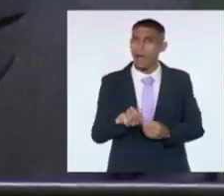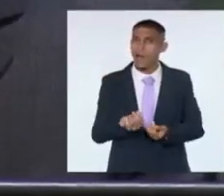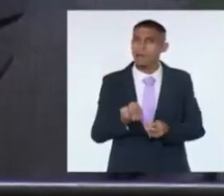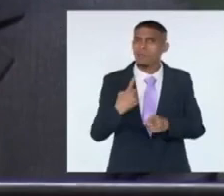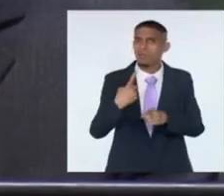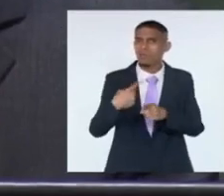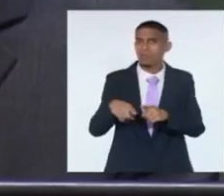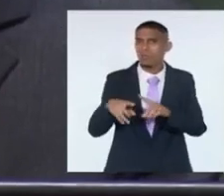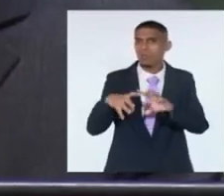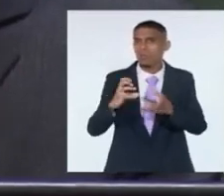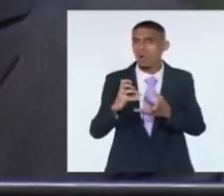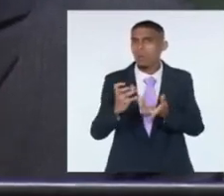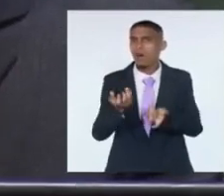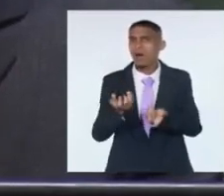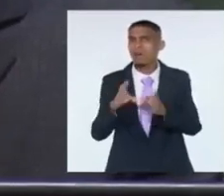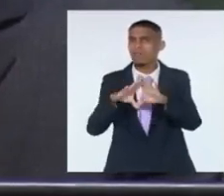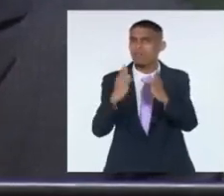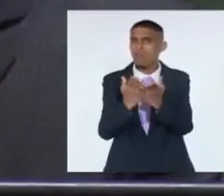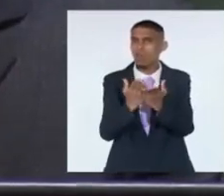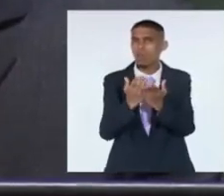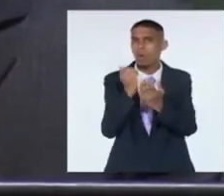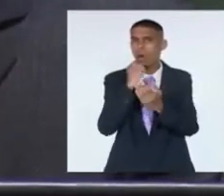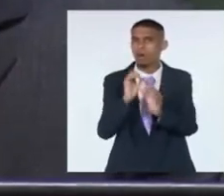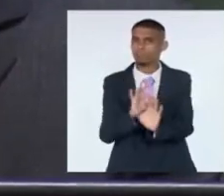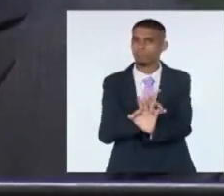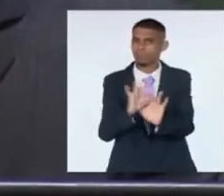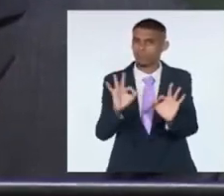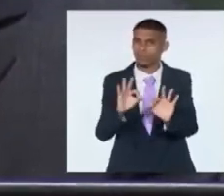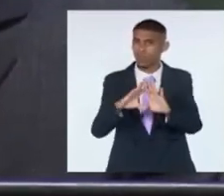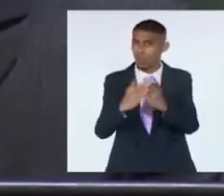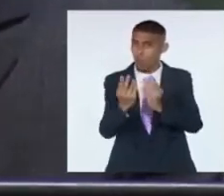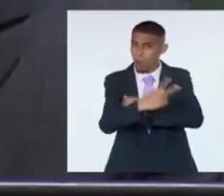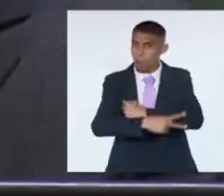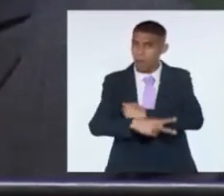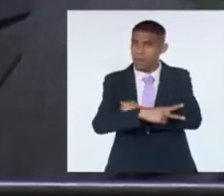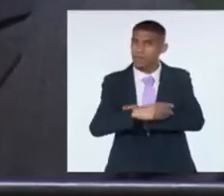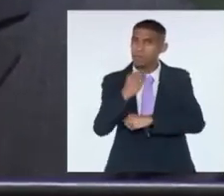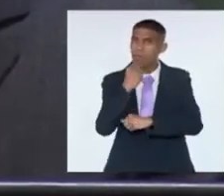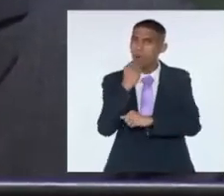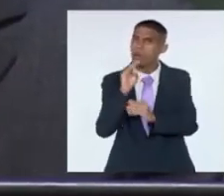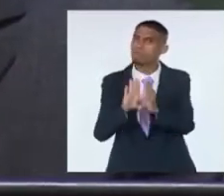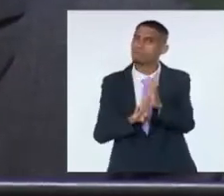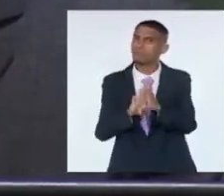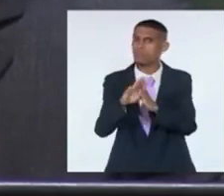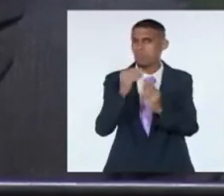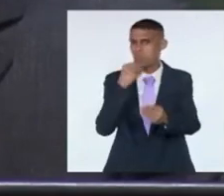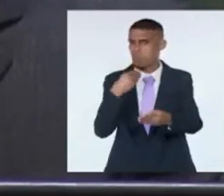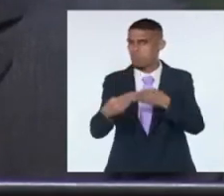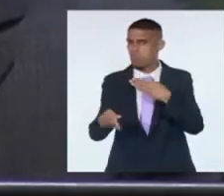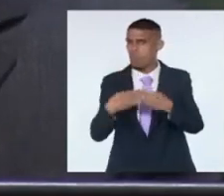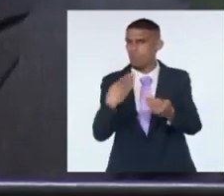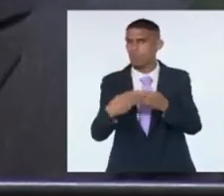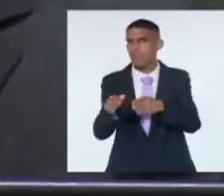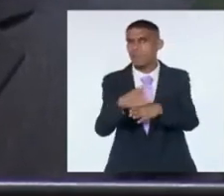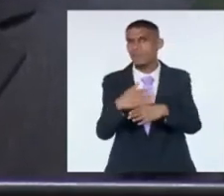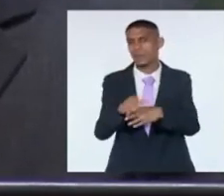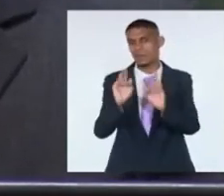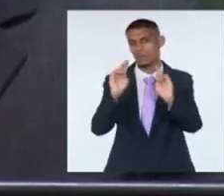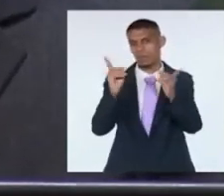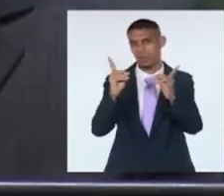un mundo más justo y solidario en el que todos los países puedan prosperar sin importar sus diferencias políticas